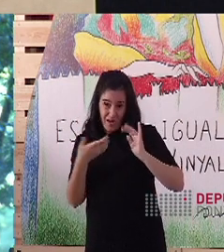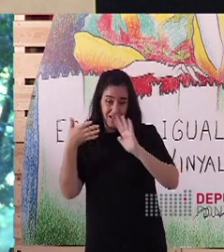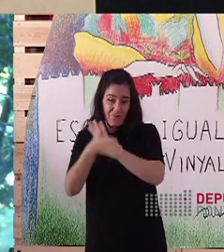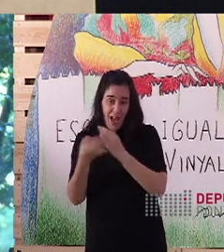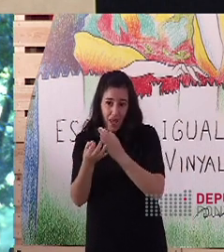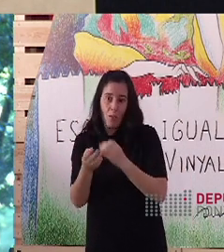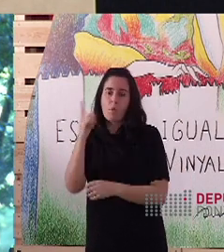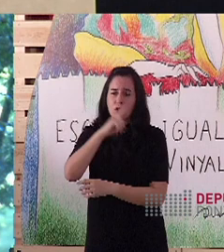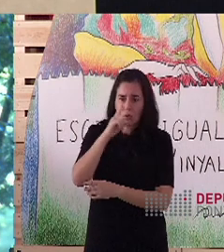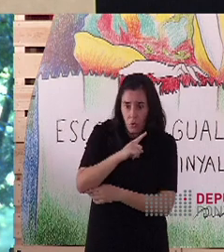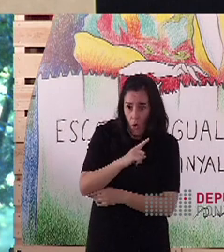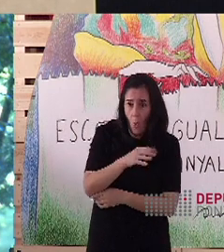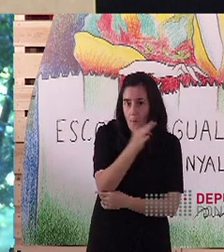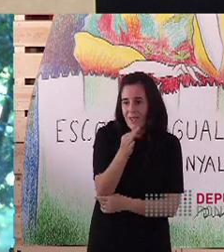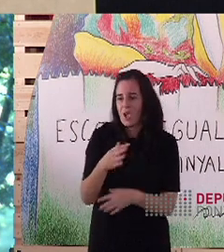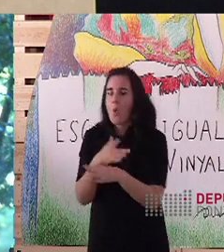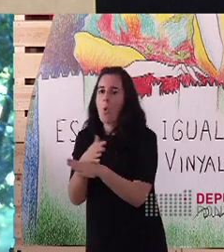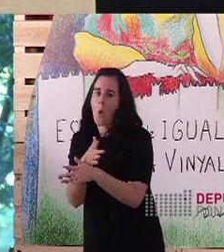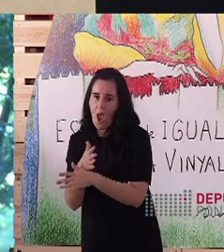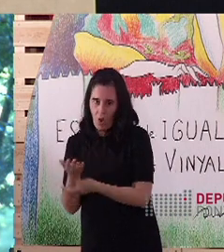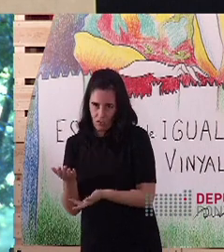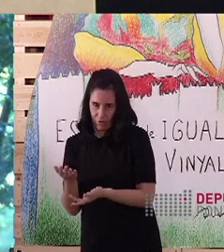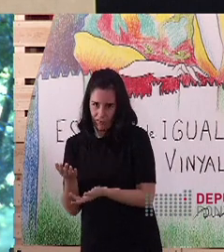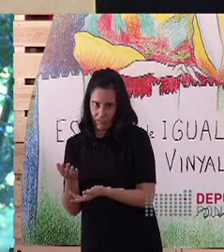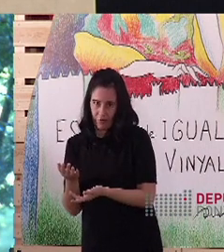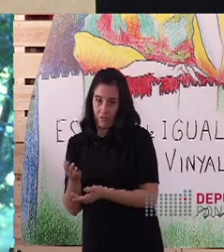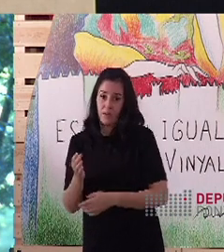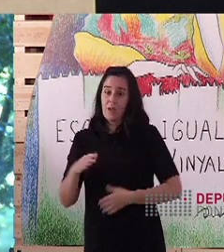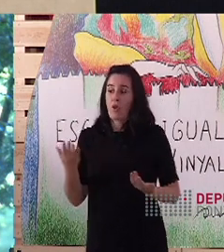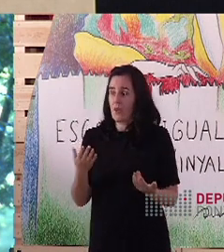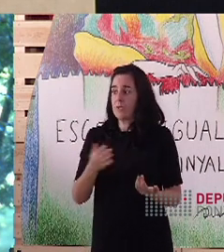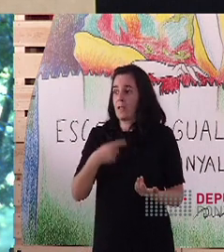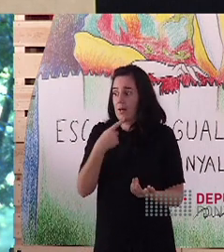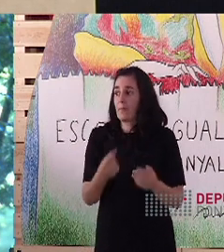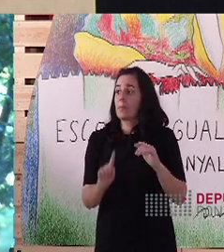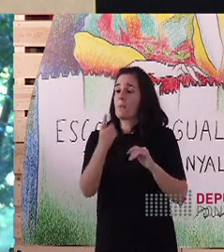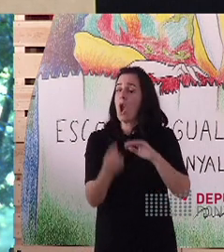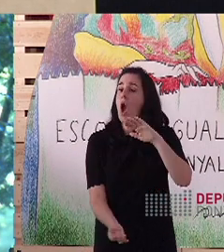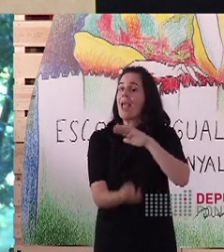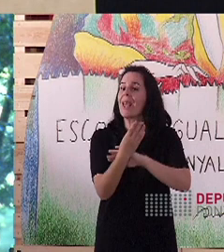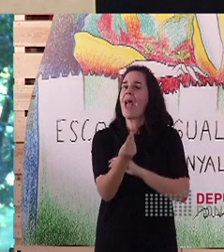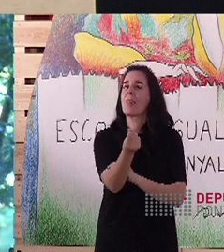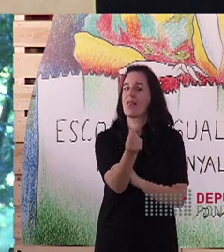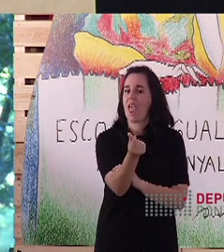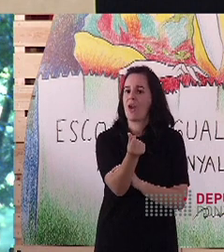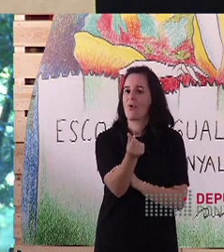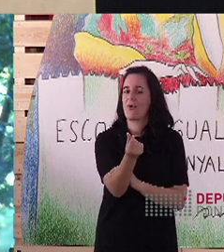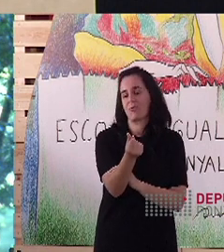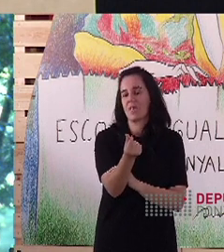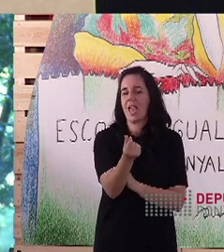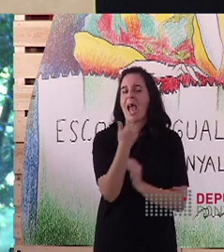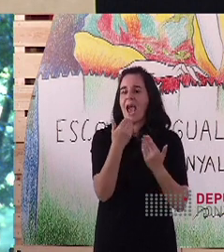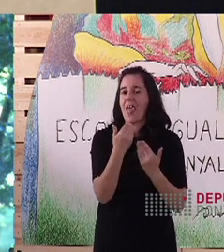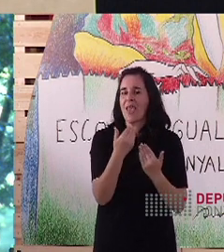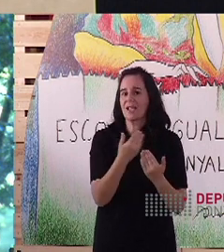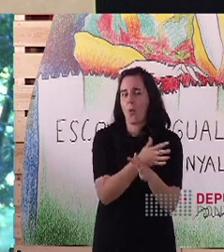juego, casinos. Por una parte, se crea el dinero y a través del juego se blanquea. Y para que sepáis